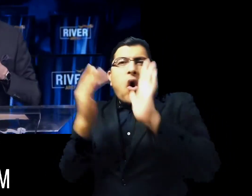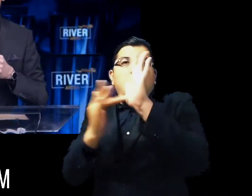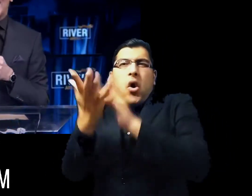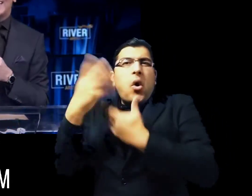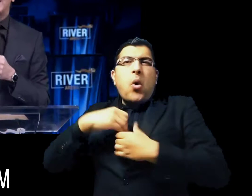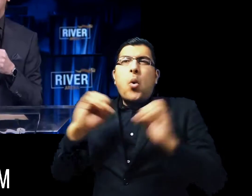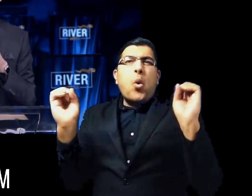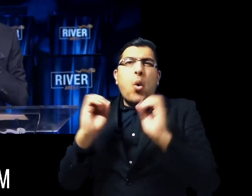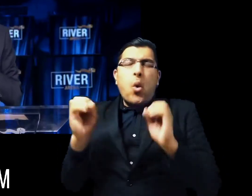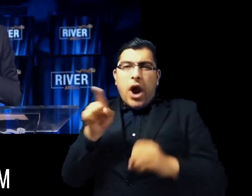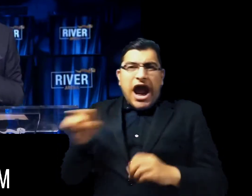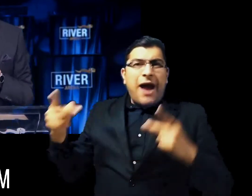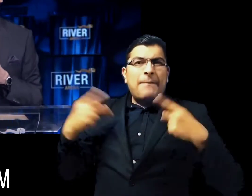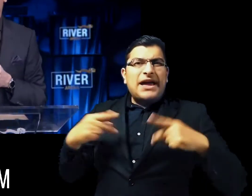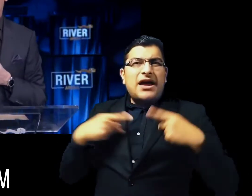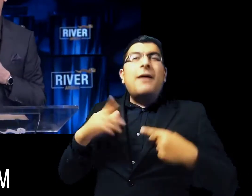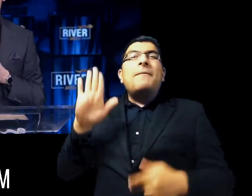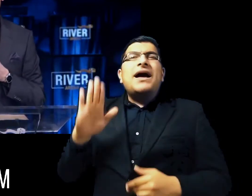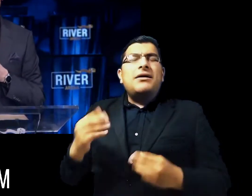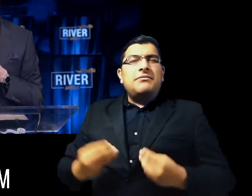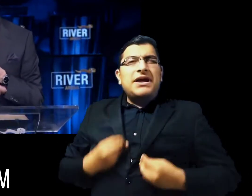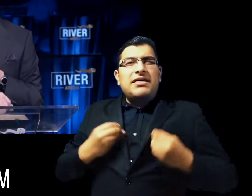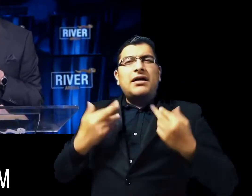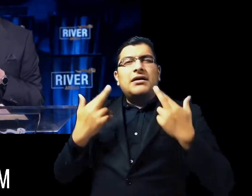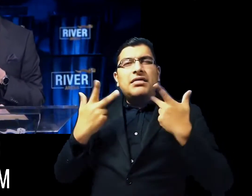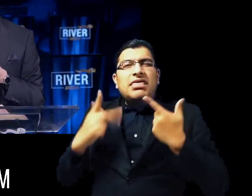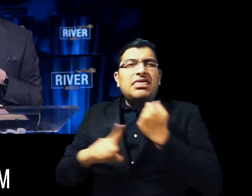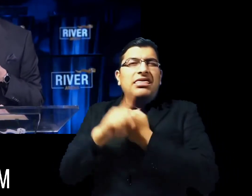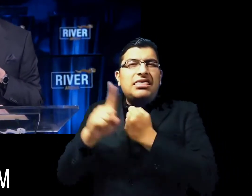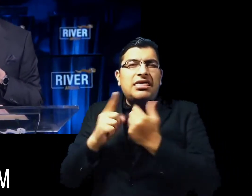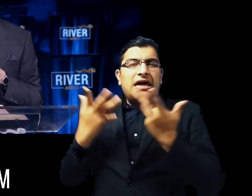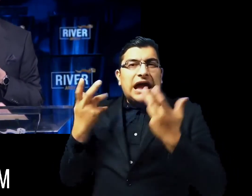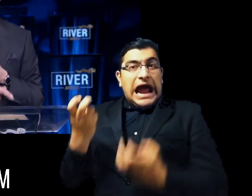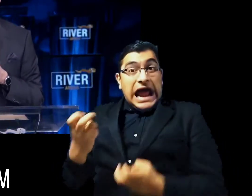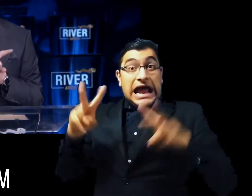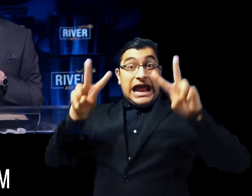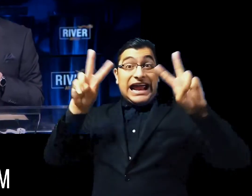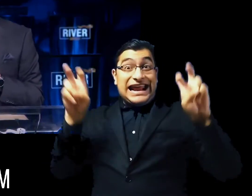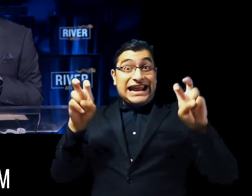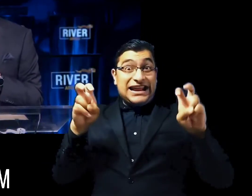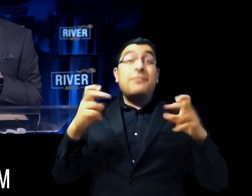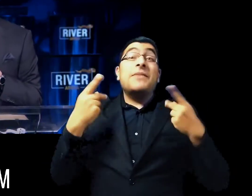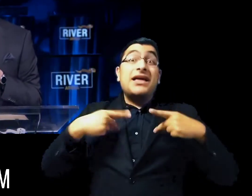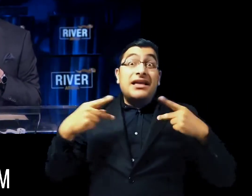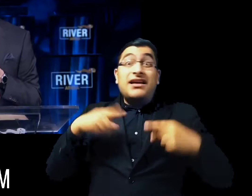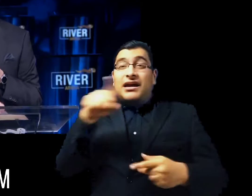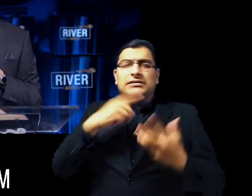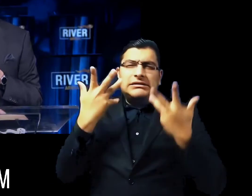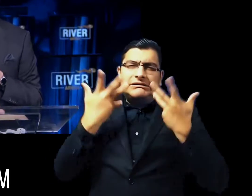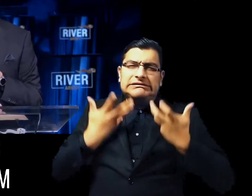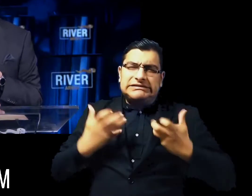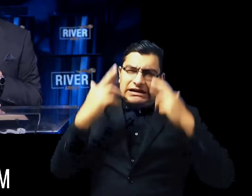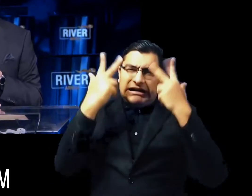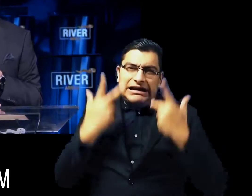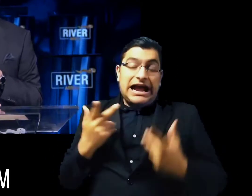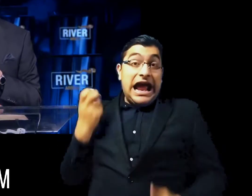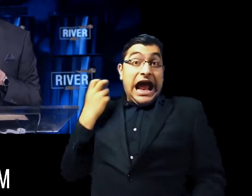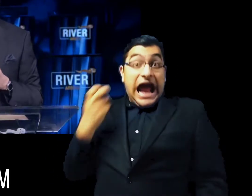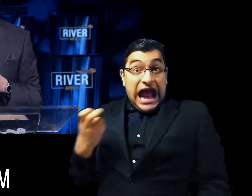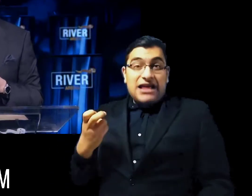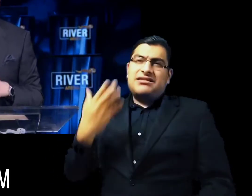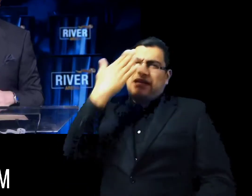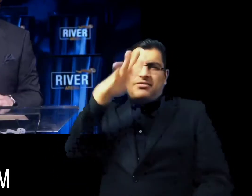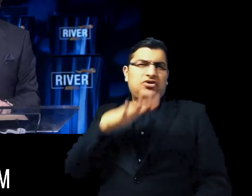Cristo, por la gente rota, que le da título a este mensaje. Y eso lo saben los servidores de River.